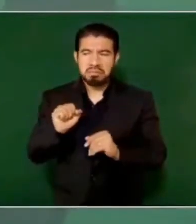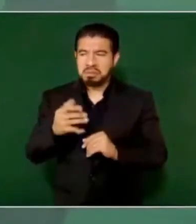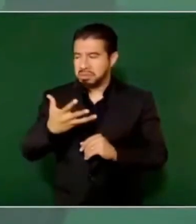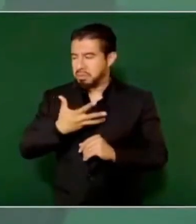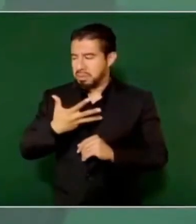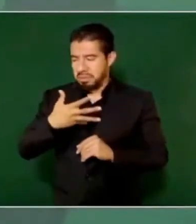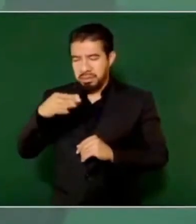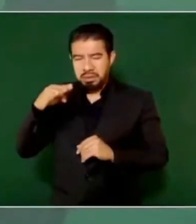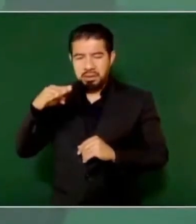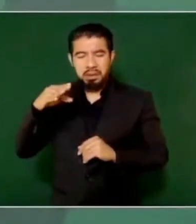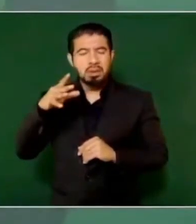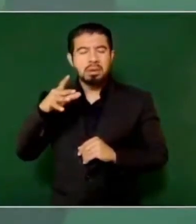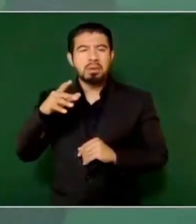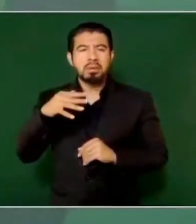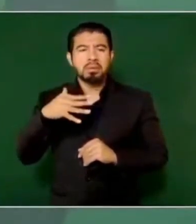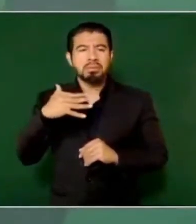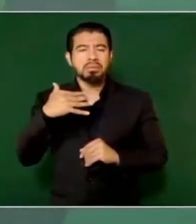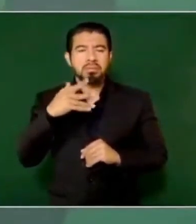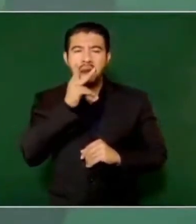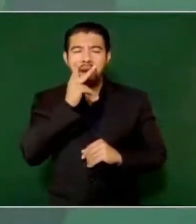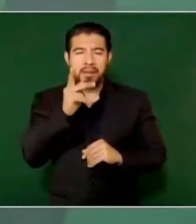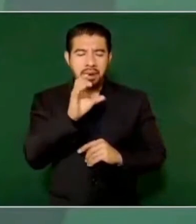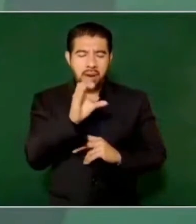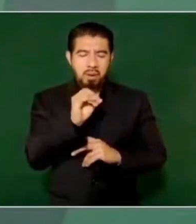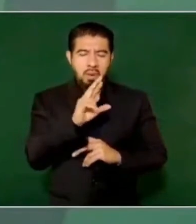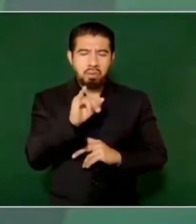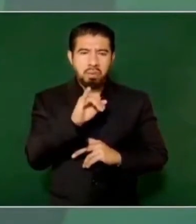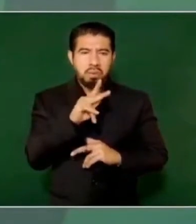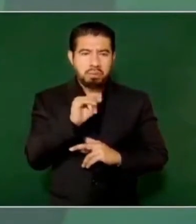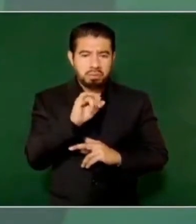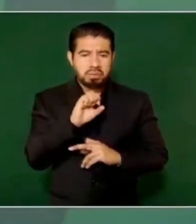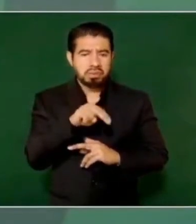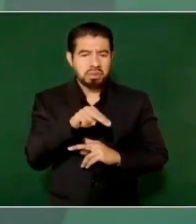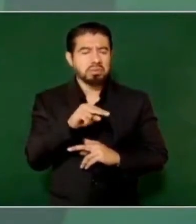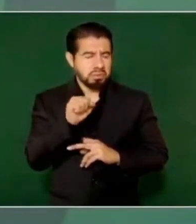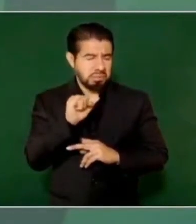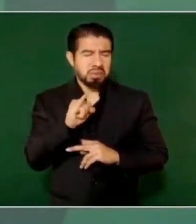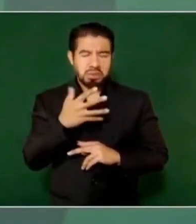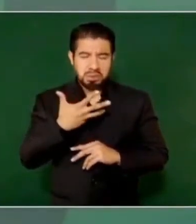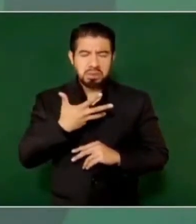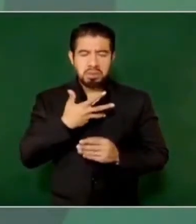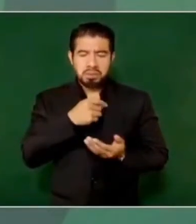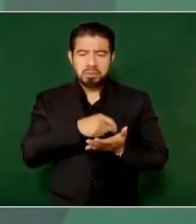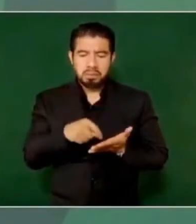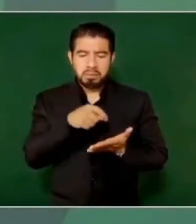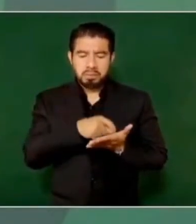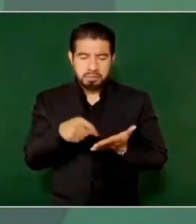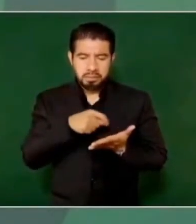de tiempo y de lo que escribía.